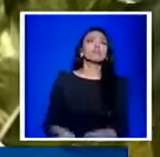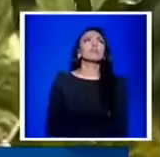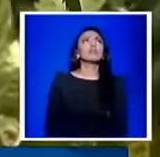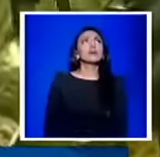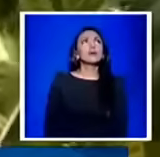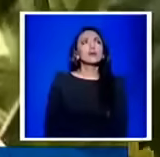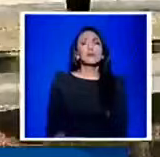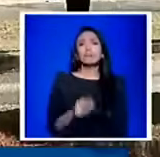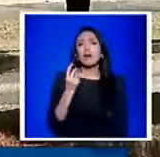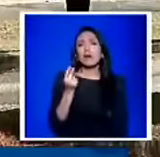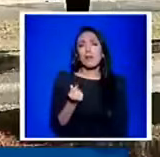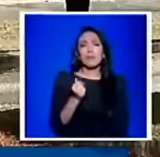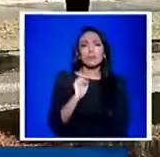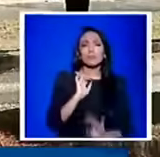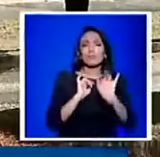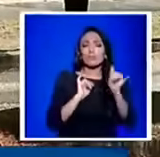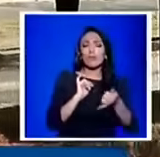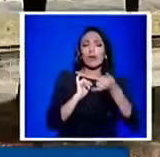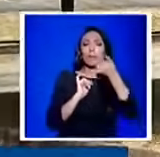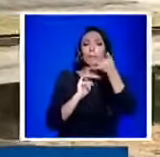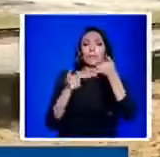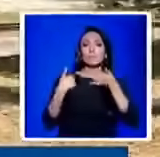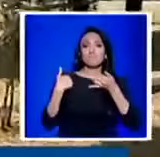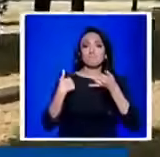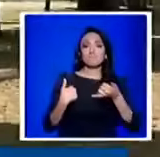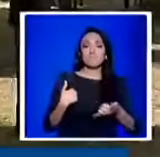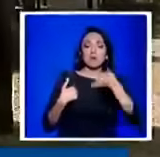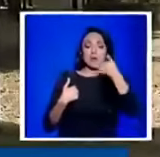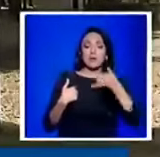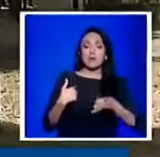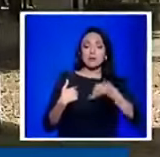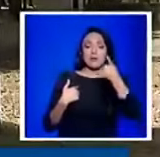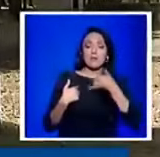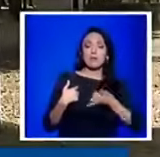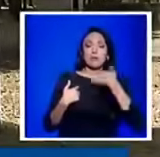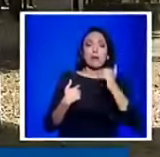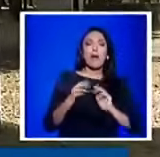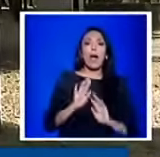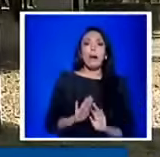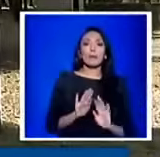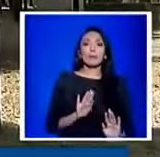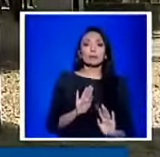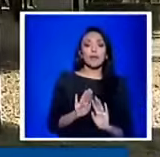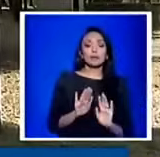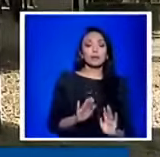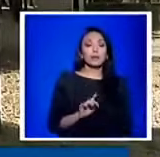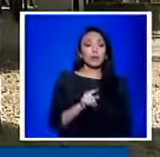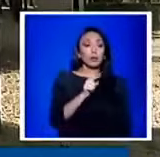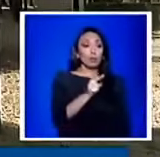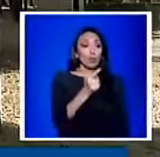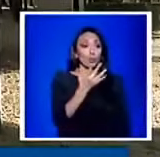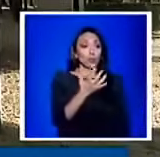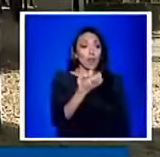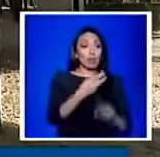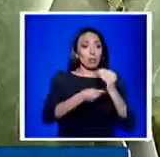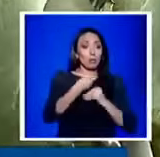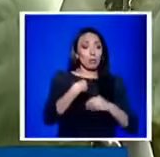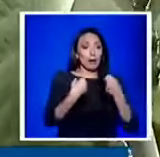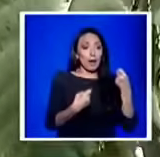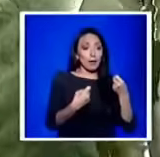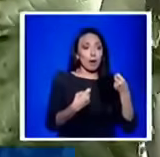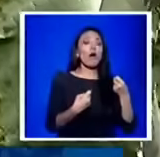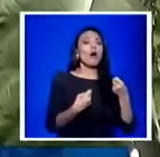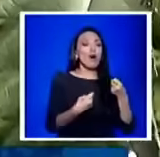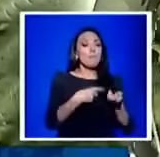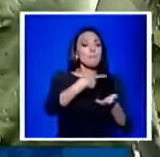y enseguida comenzaron las llamadas de extorsión. Me decían que por cierta cantidad de dinero me podían devolver el